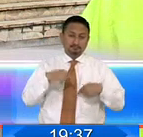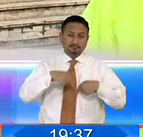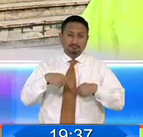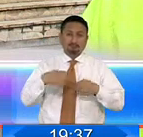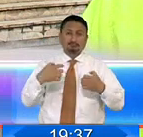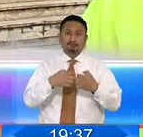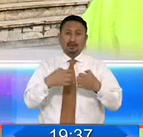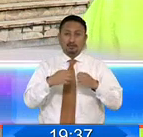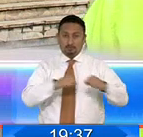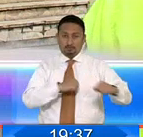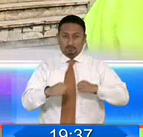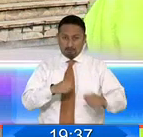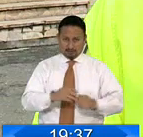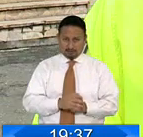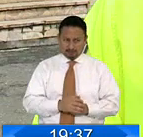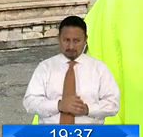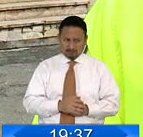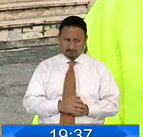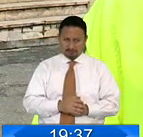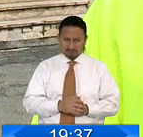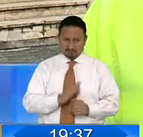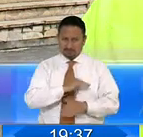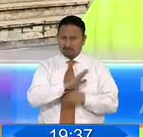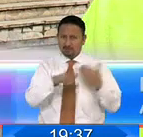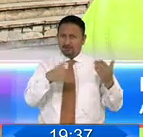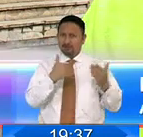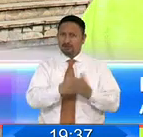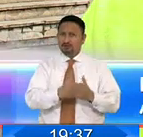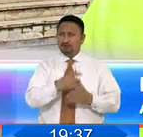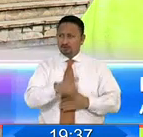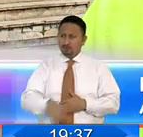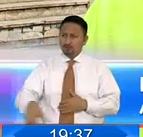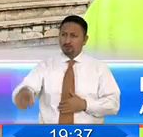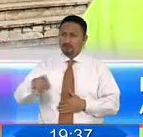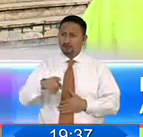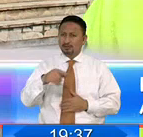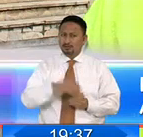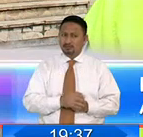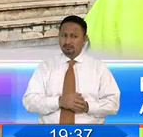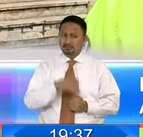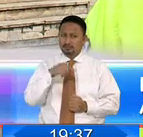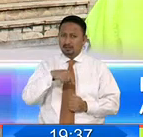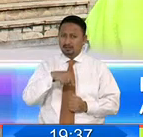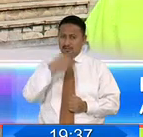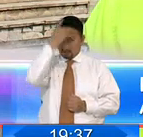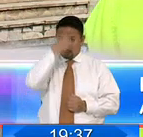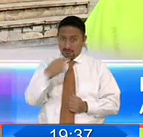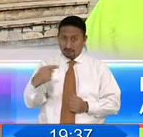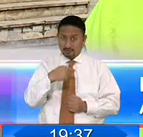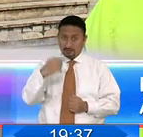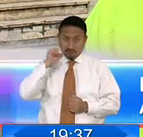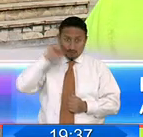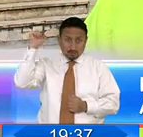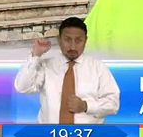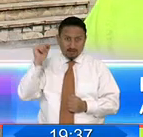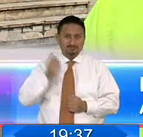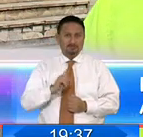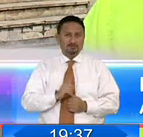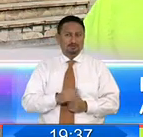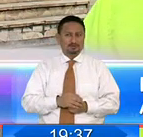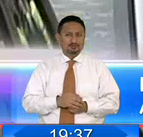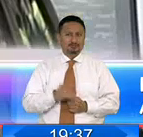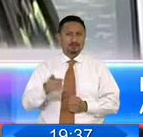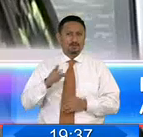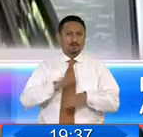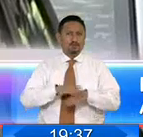por los equipos operativos al observar todos los indicios que conducían a que esto no se no se refería a un presunto